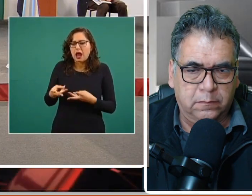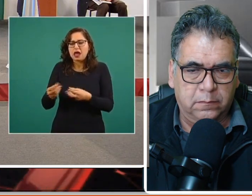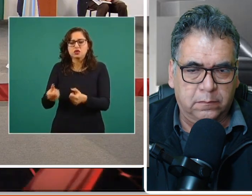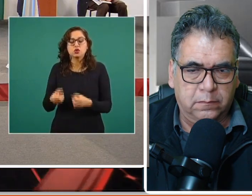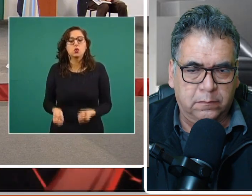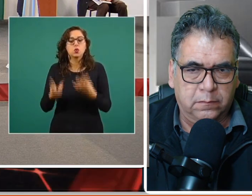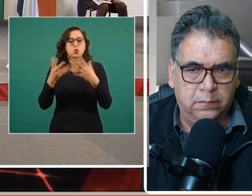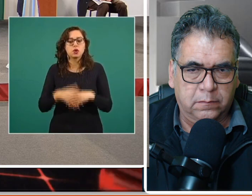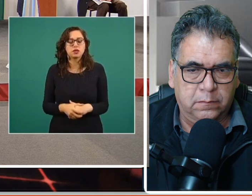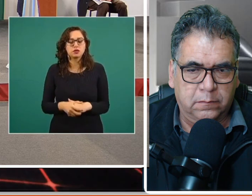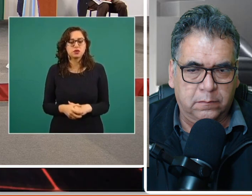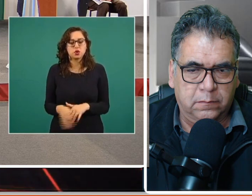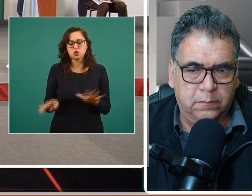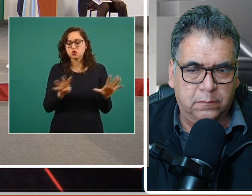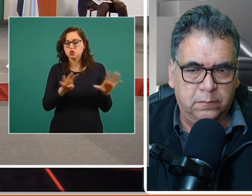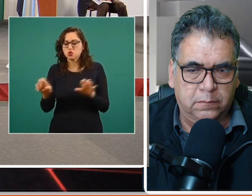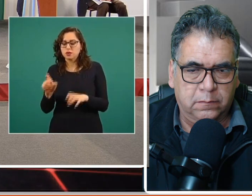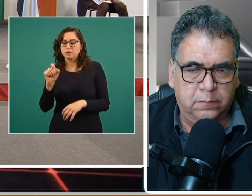gasta